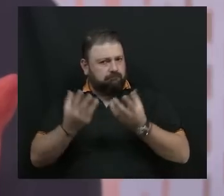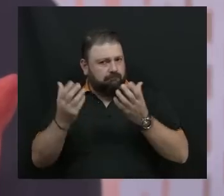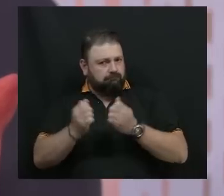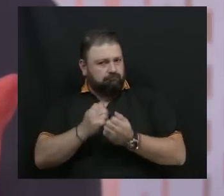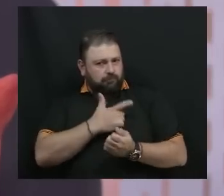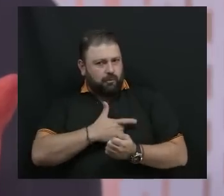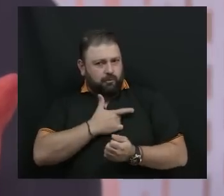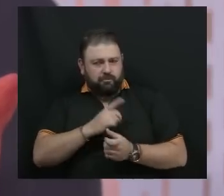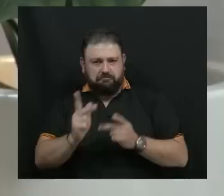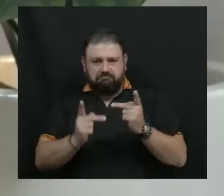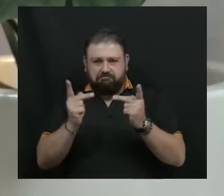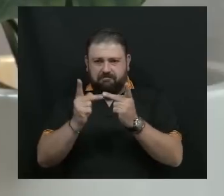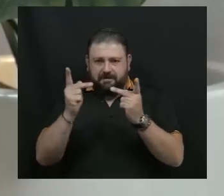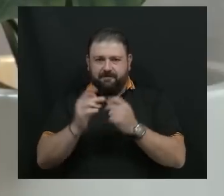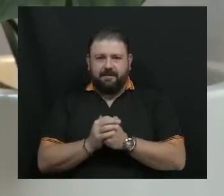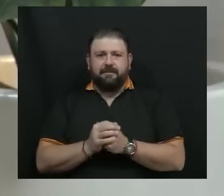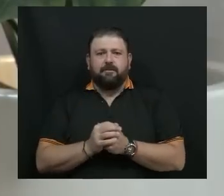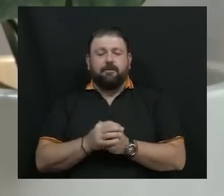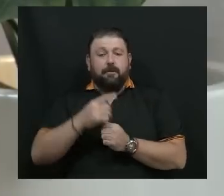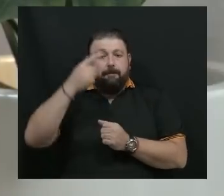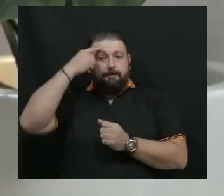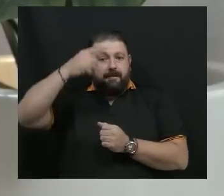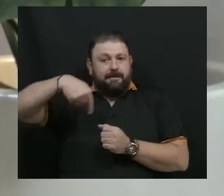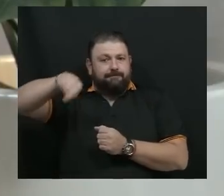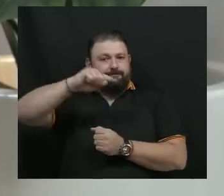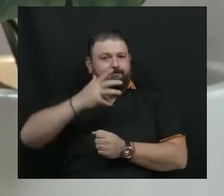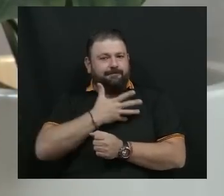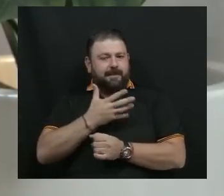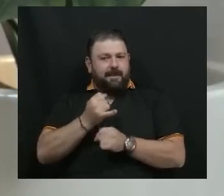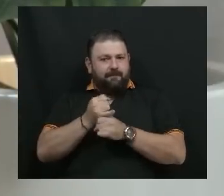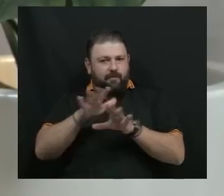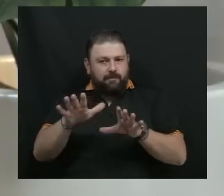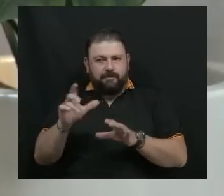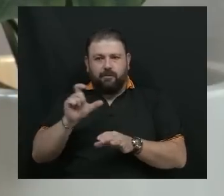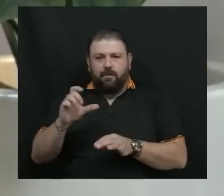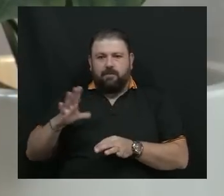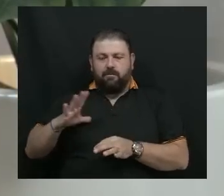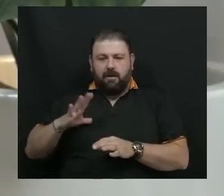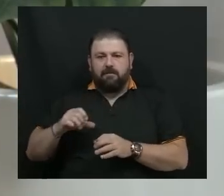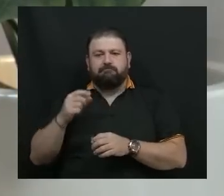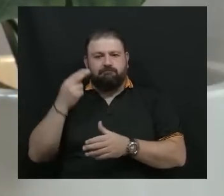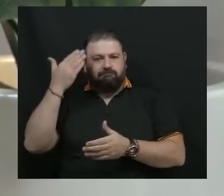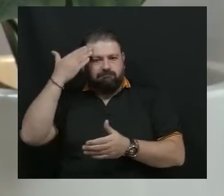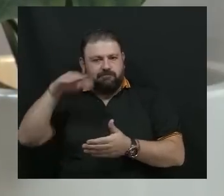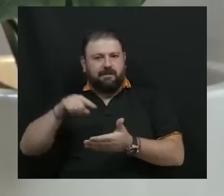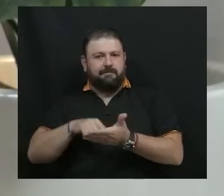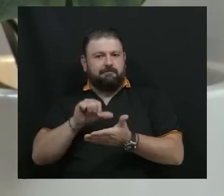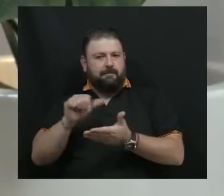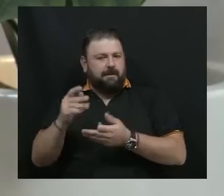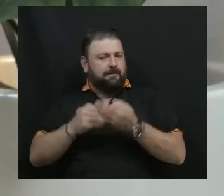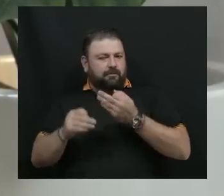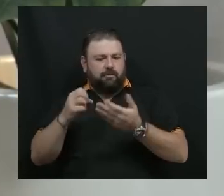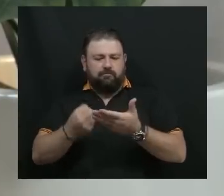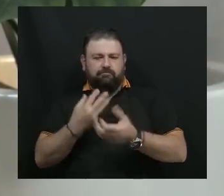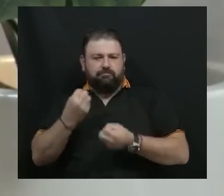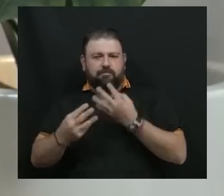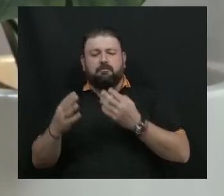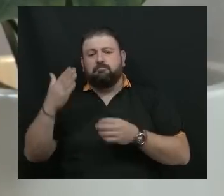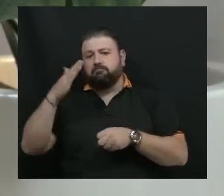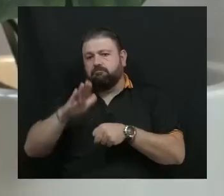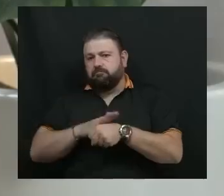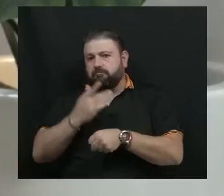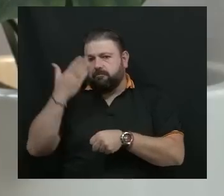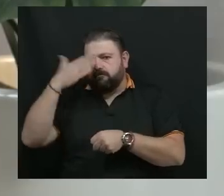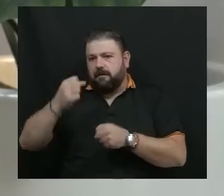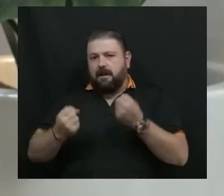Muy bien, muchas gracias. Muy bien, para que así tengan la información a la mano en todo momento. Sí. Sabemos que pueden surgir a lo mejor algunas dudas con